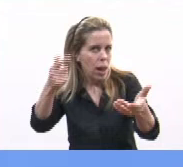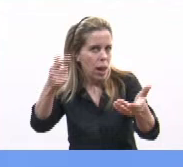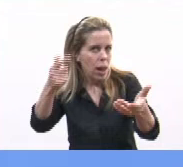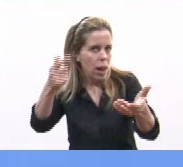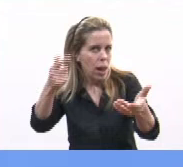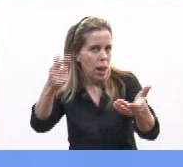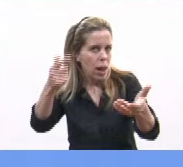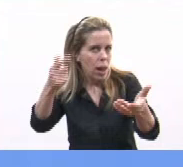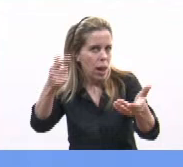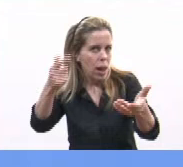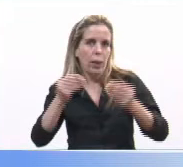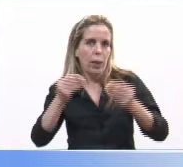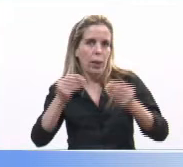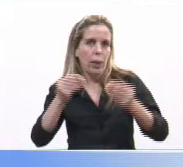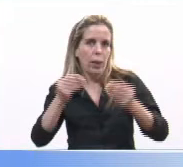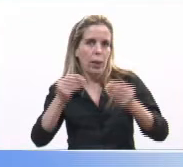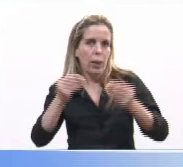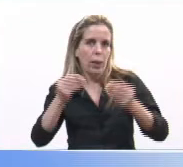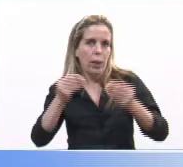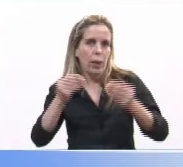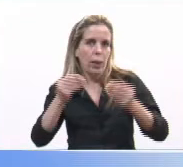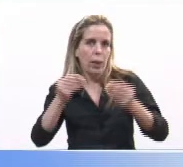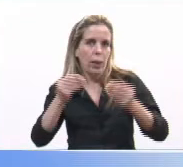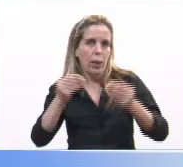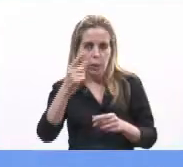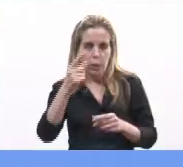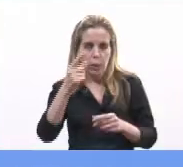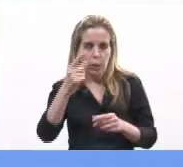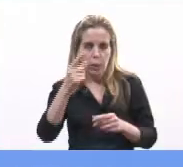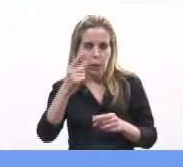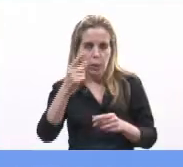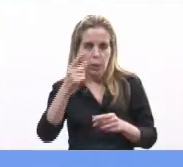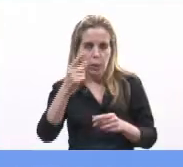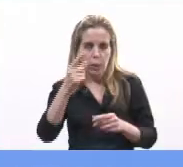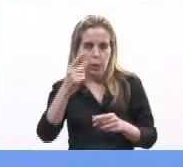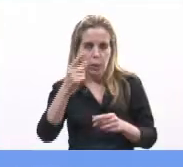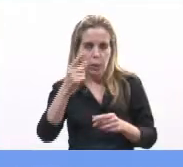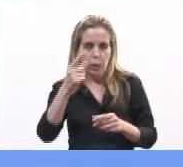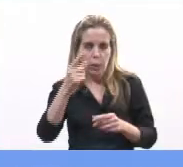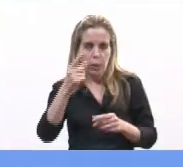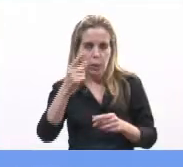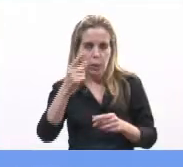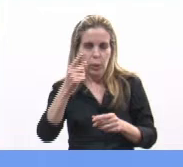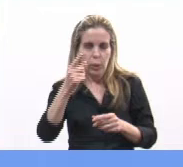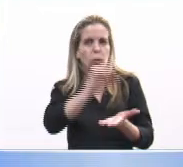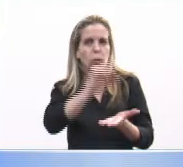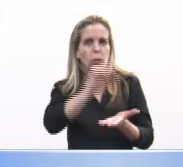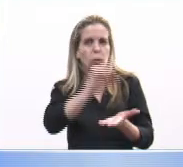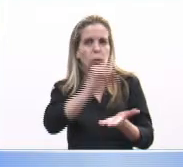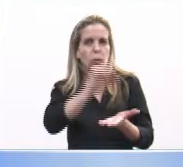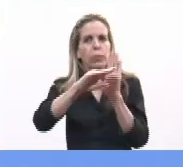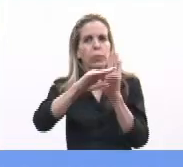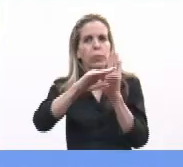de la nación del año que viene y le voy a dar las partidas presupuestarias de los programas que tienen que ver